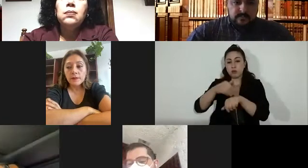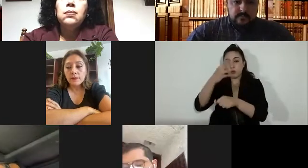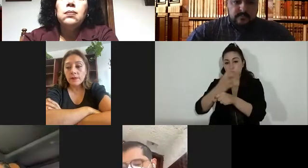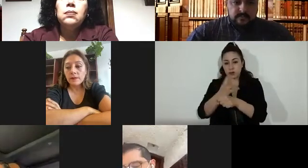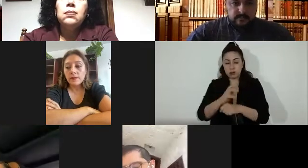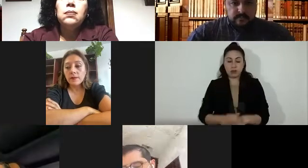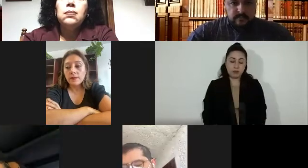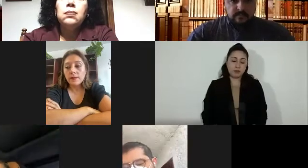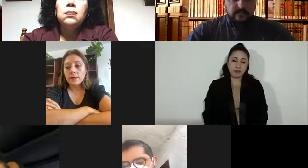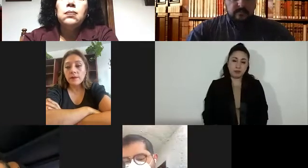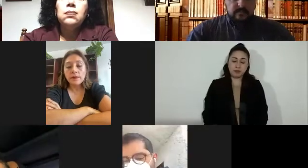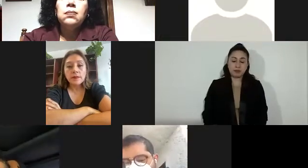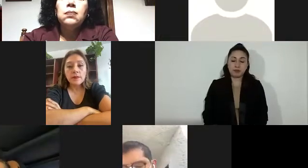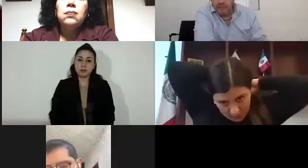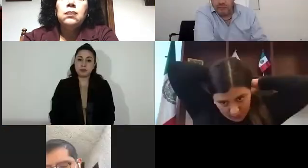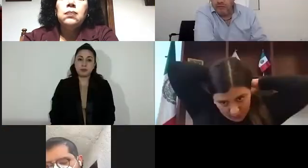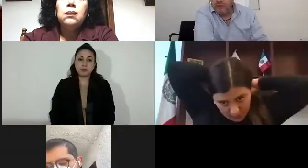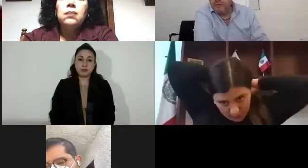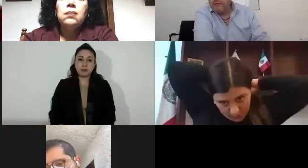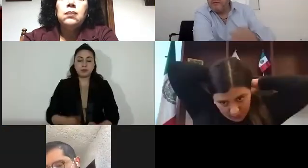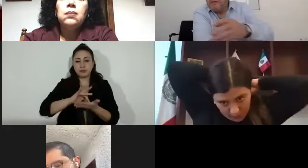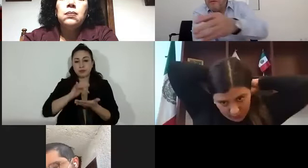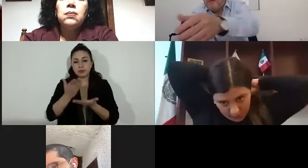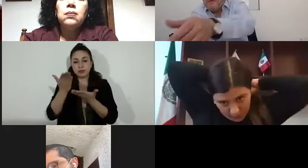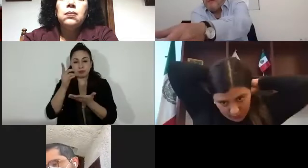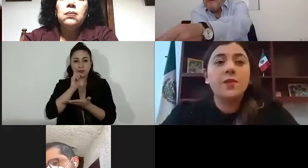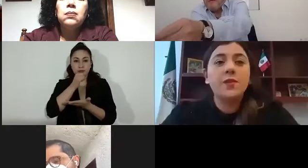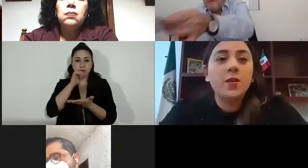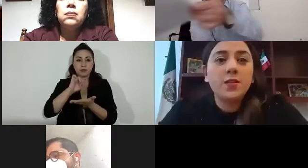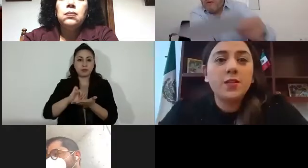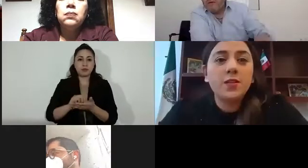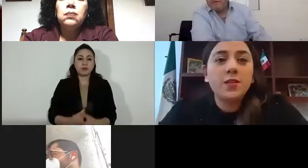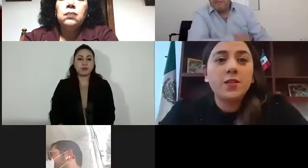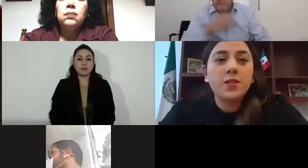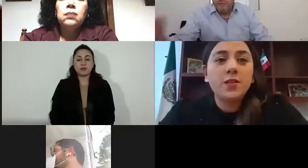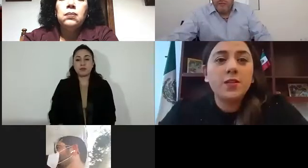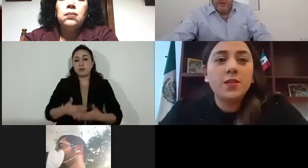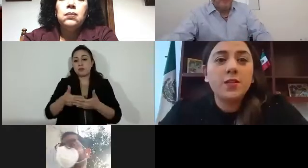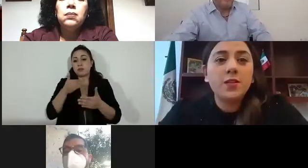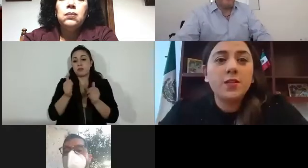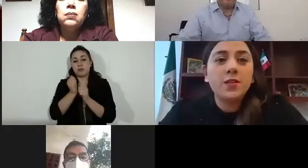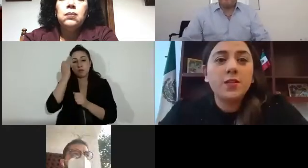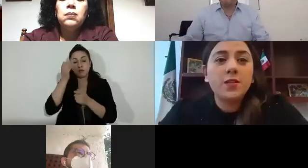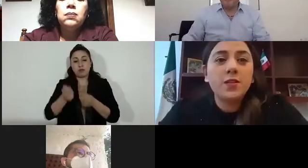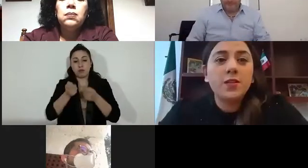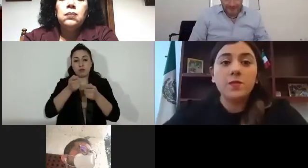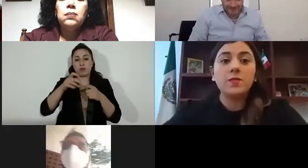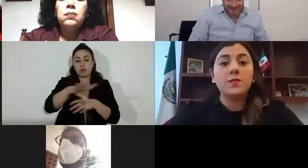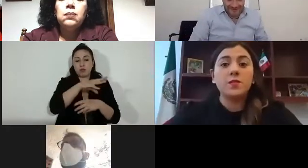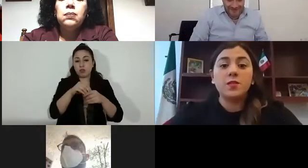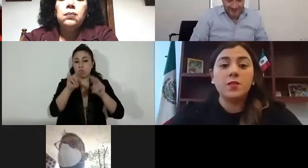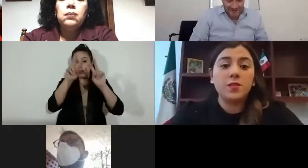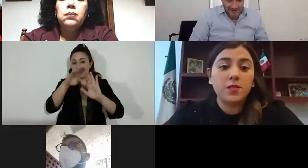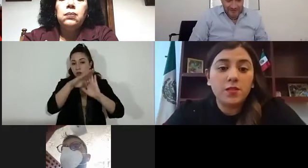presidente. Muchas gracias, secretaria. Con antelación se circuló la información necesaria para analizar los